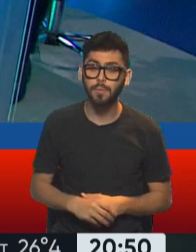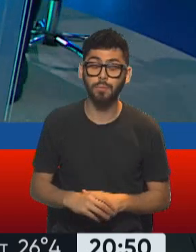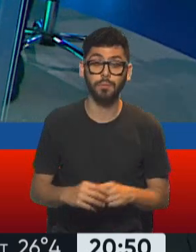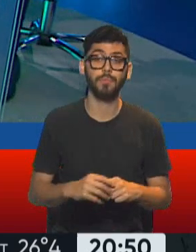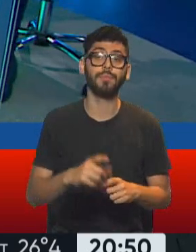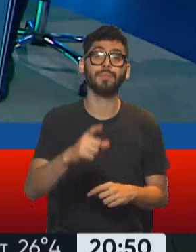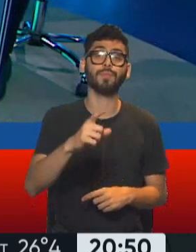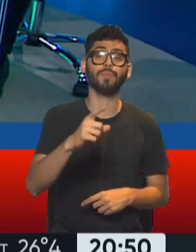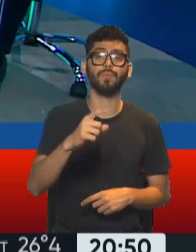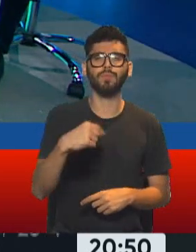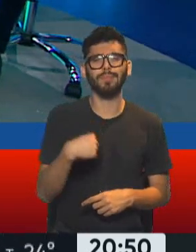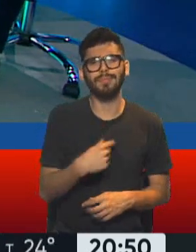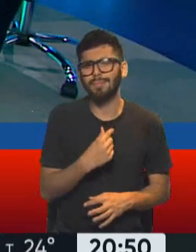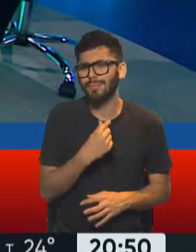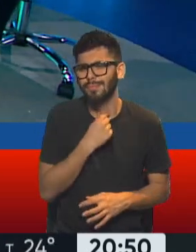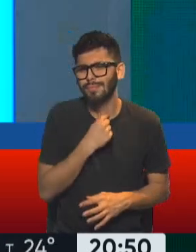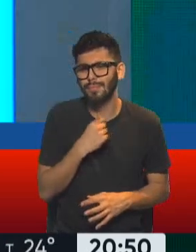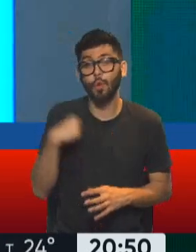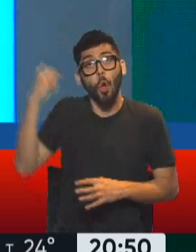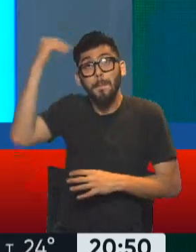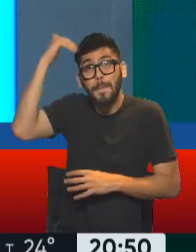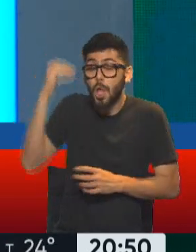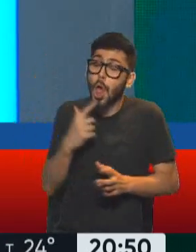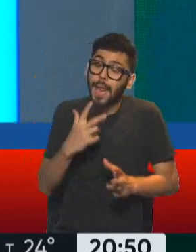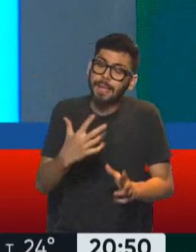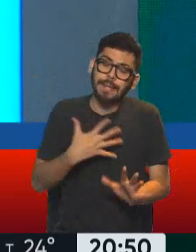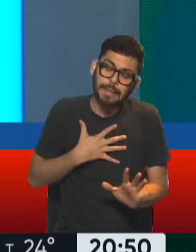quería y decir lo que pienso